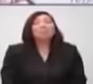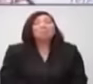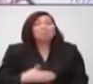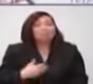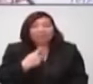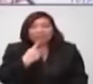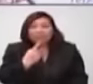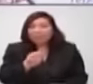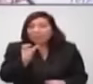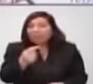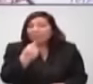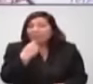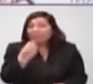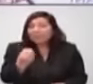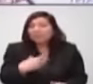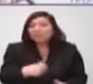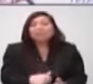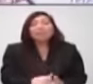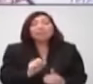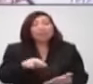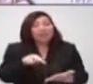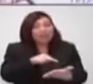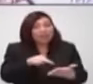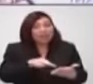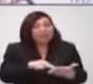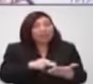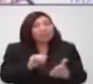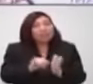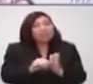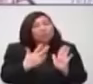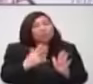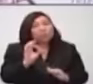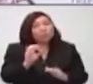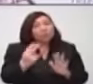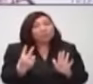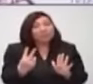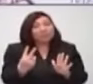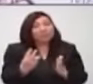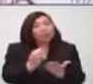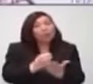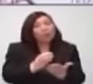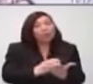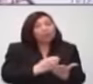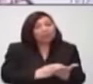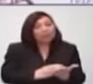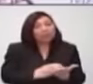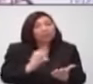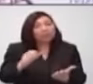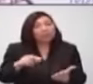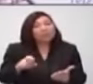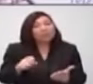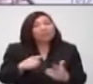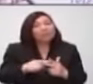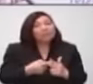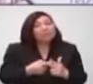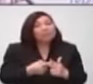por ejemplo, el funcionario decirnos si ha leído el inciso 8.7 del contrato de concesión sobre el